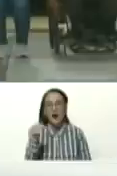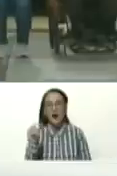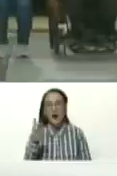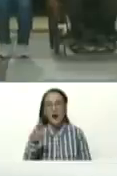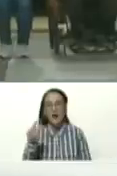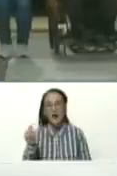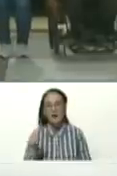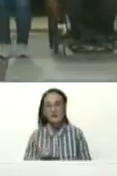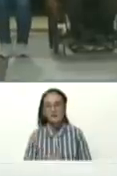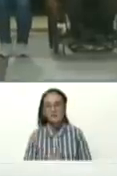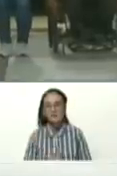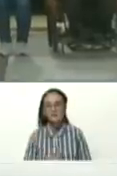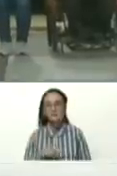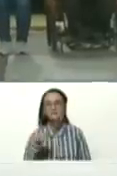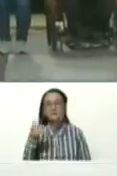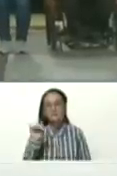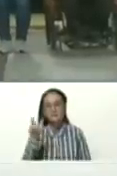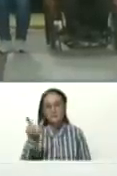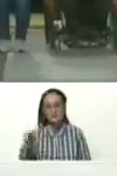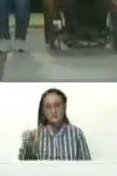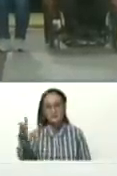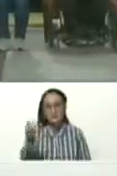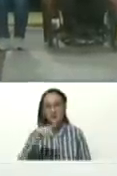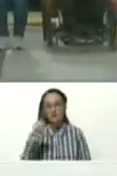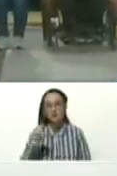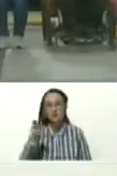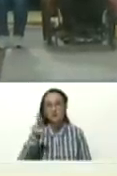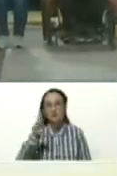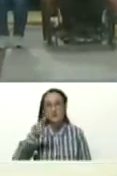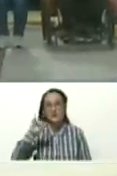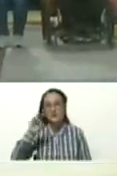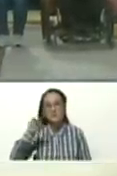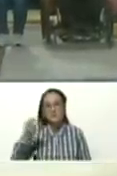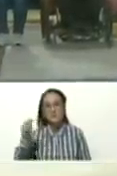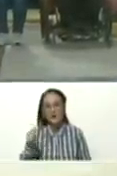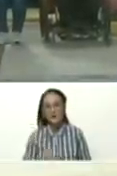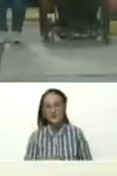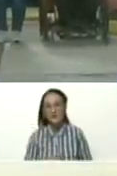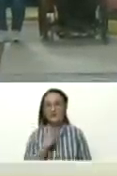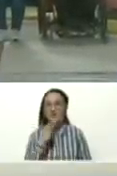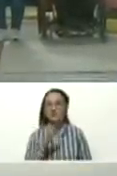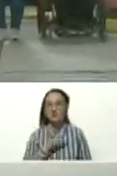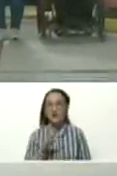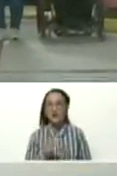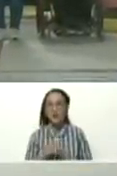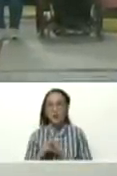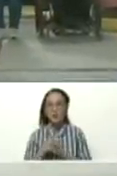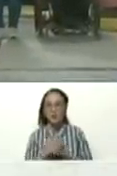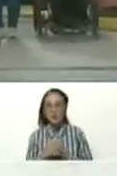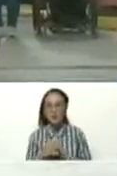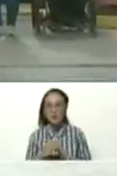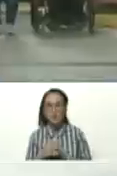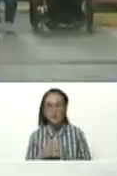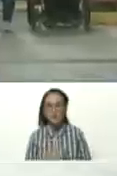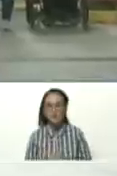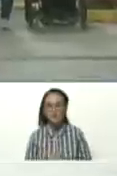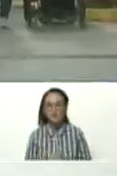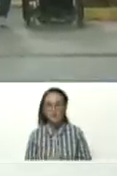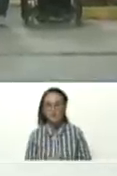está Zurima Marcelino. Zurima, vocera de la comuna Guerreras de